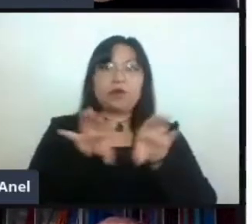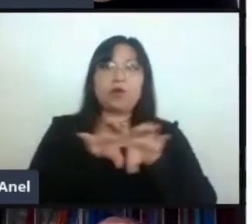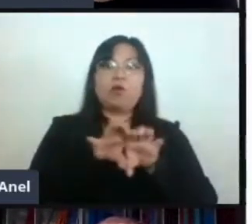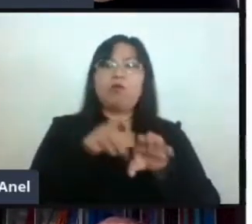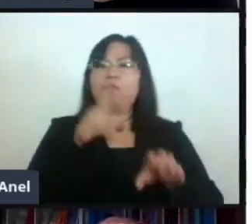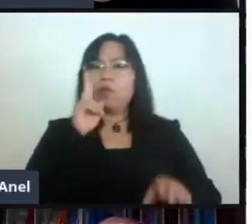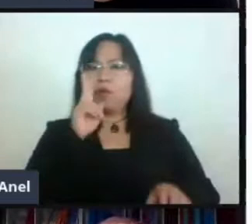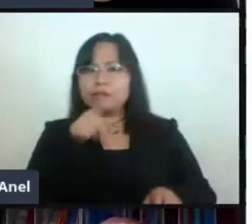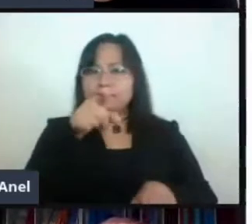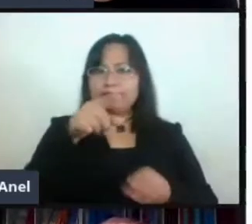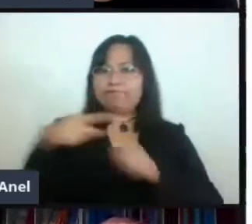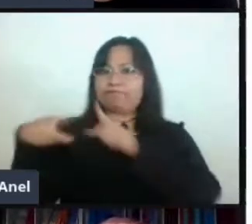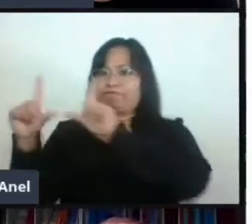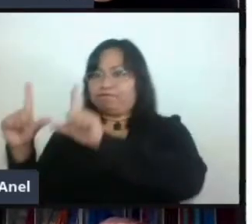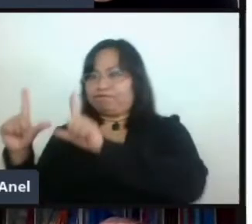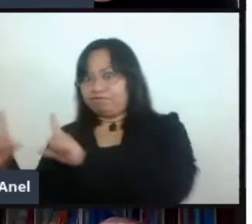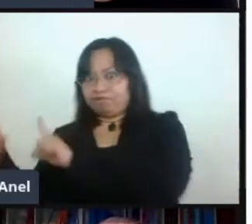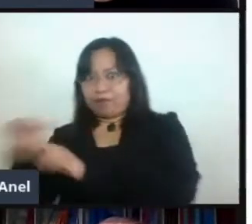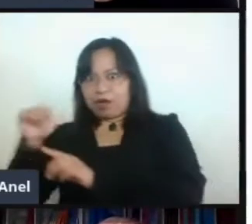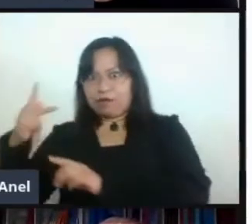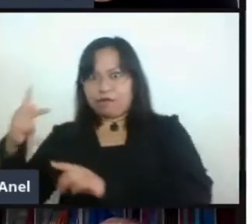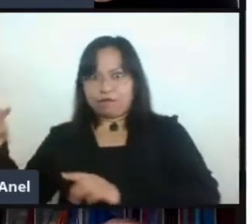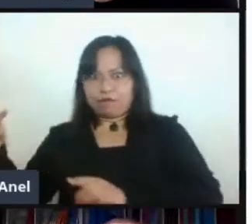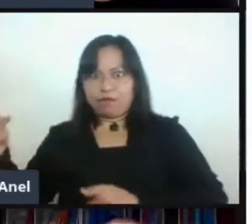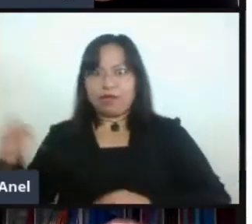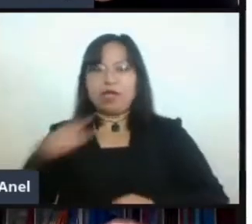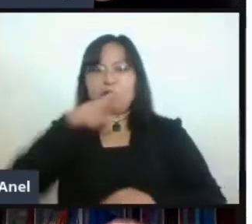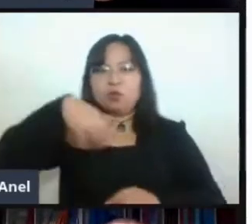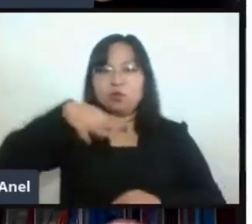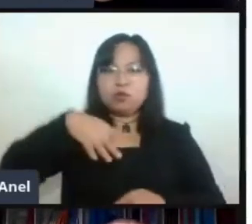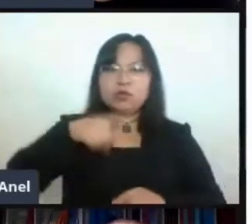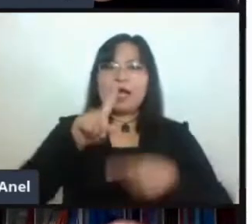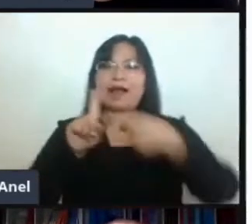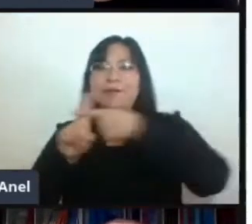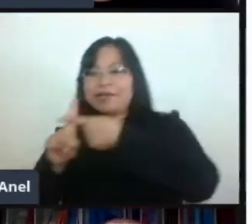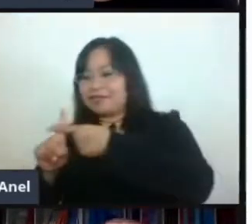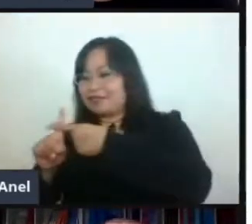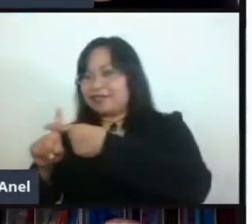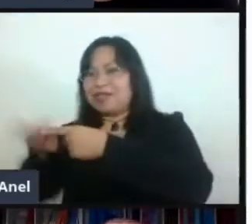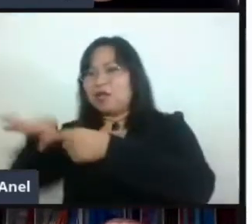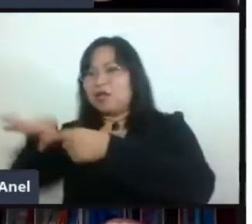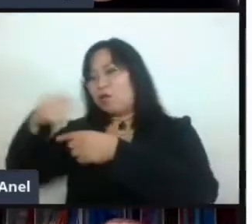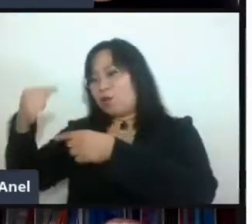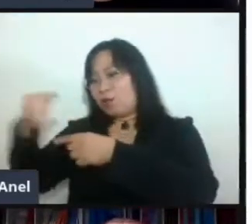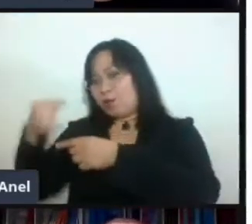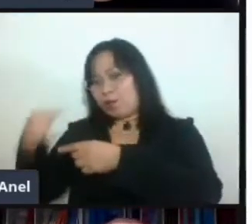aquí puede decir más y lo buscan hasta abajo. Y si no, simplemente teclean